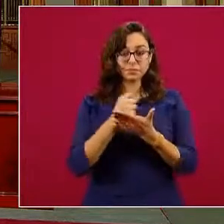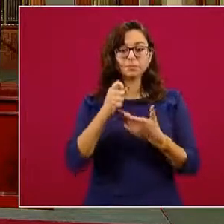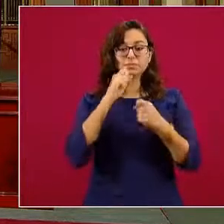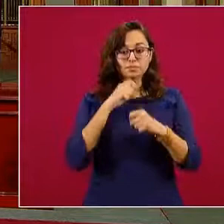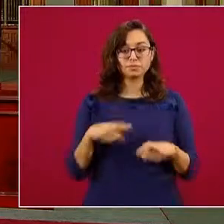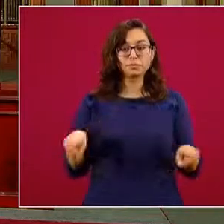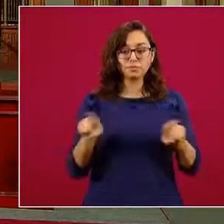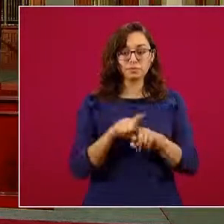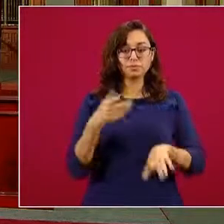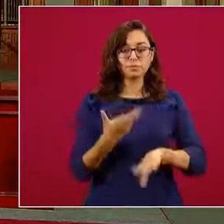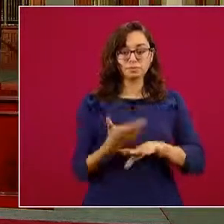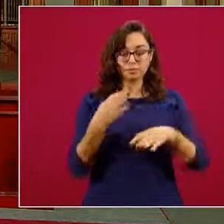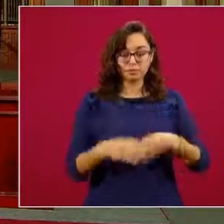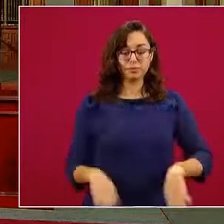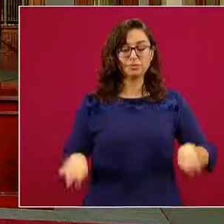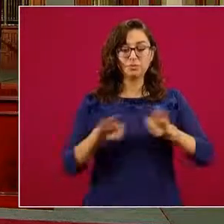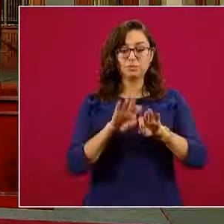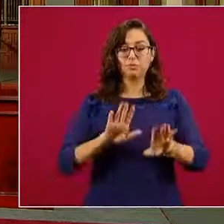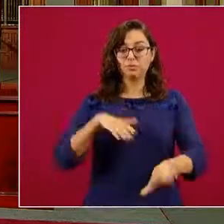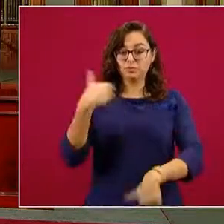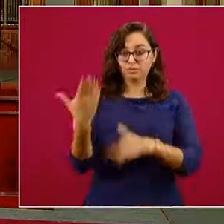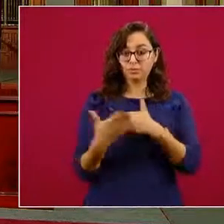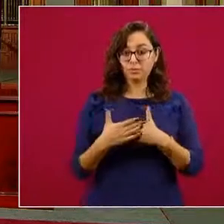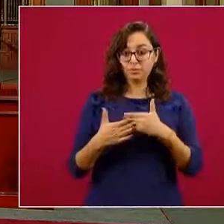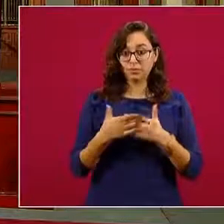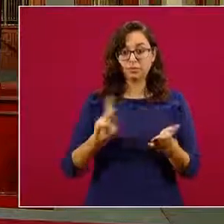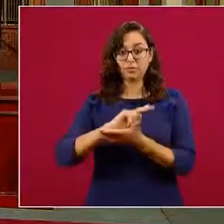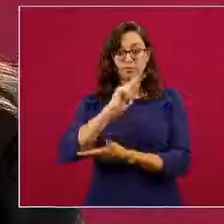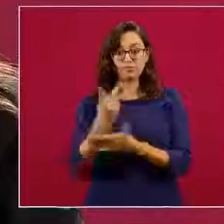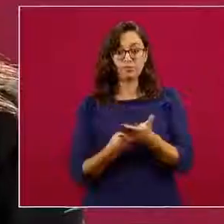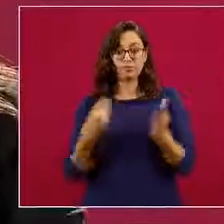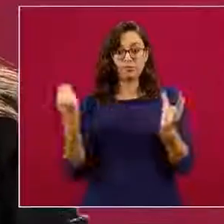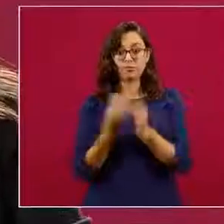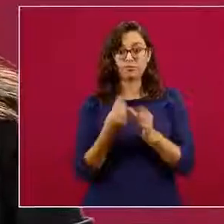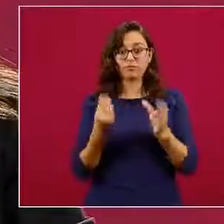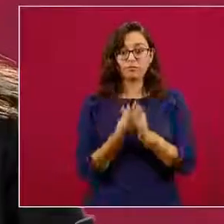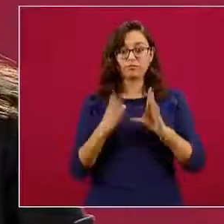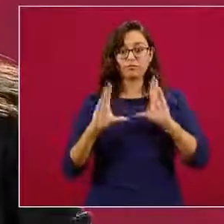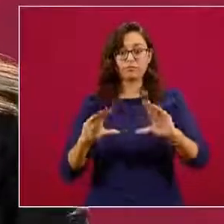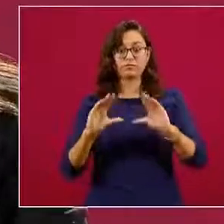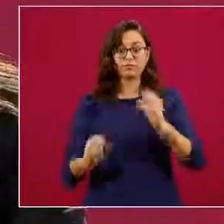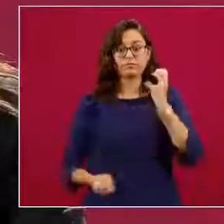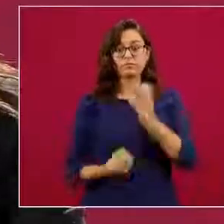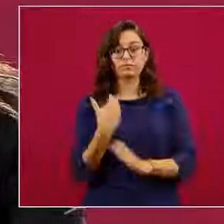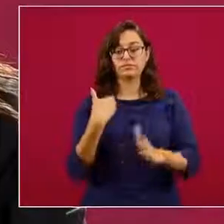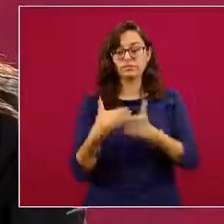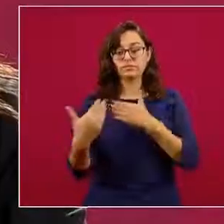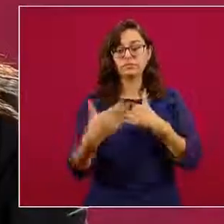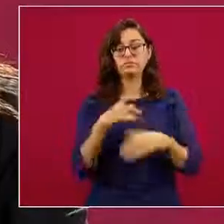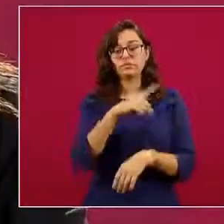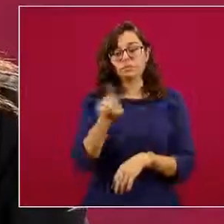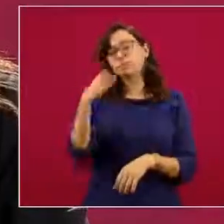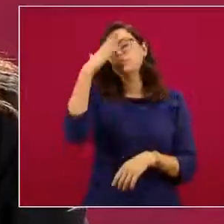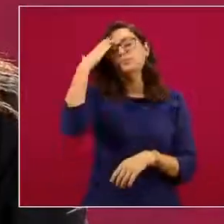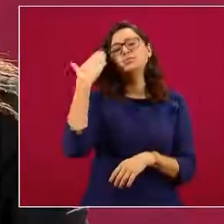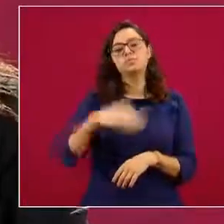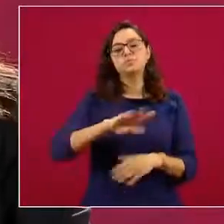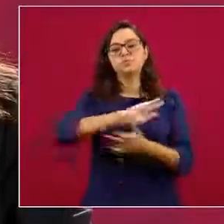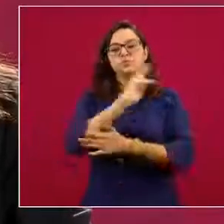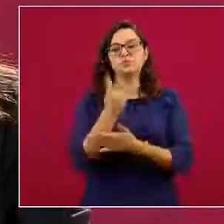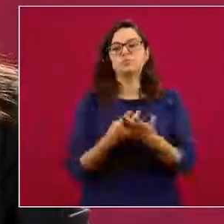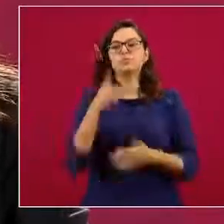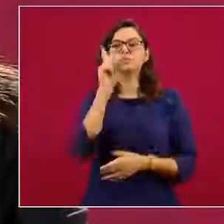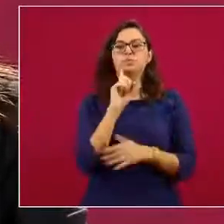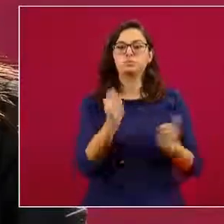segmento importante que daremos a conocer en el programa de capacitación y actualización. Como recordarán, Mujer Exporta MX es una rueda